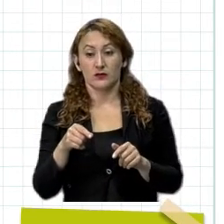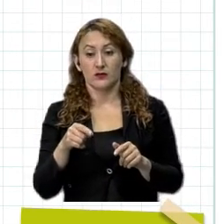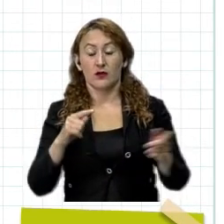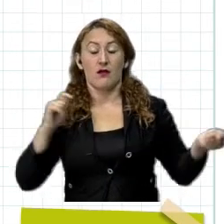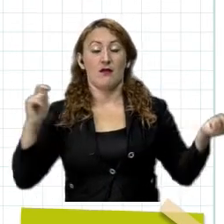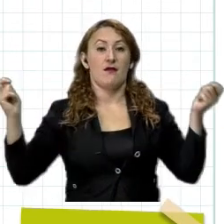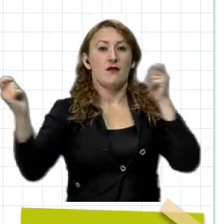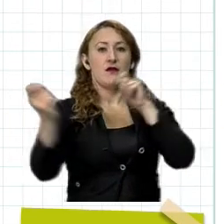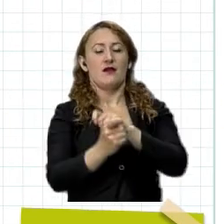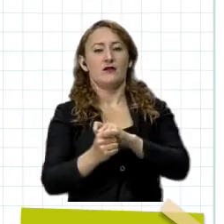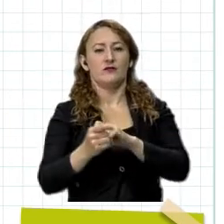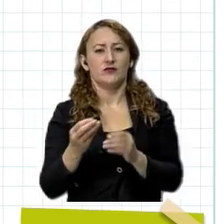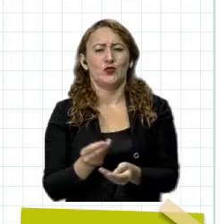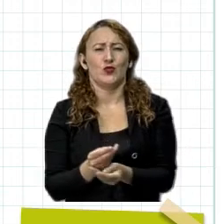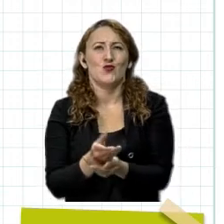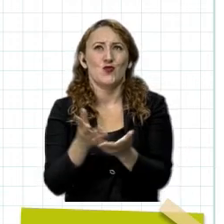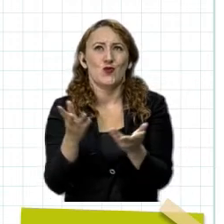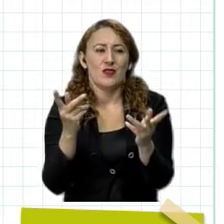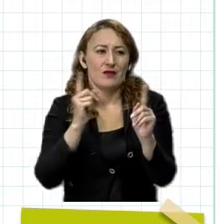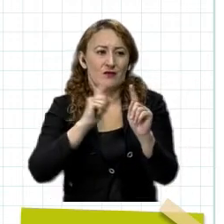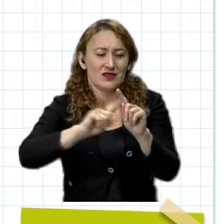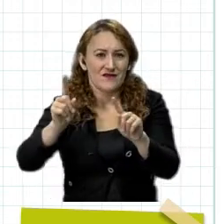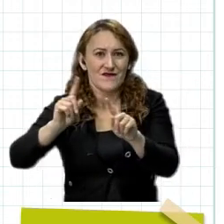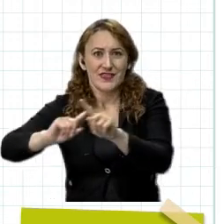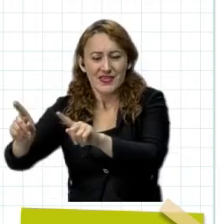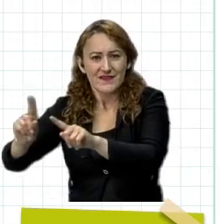las múltiples diferencias